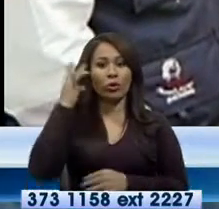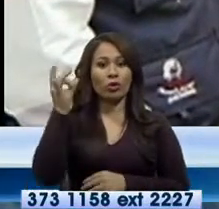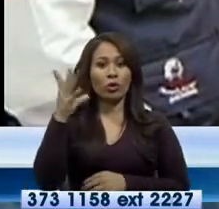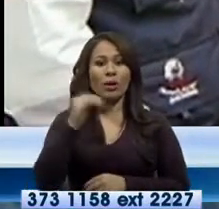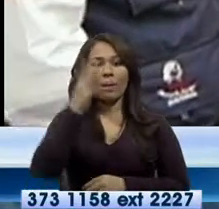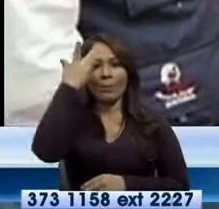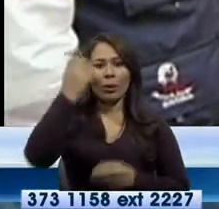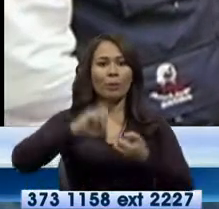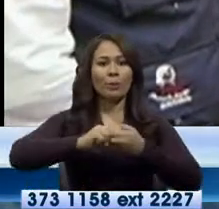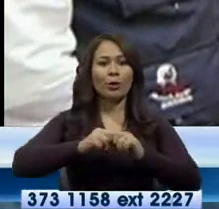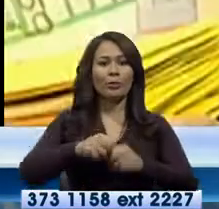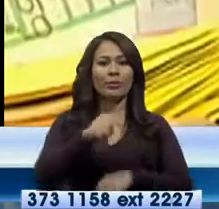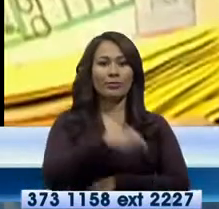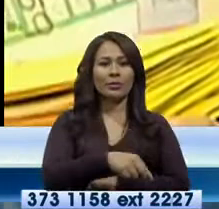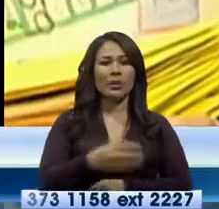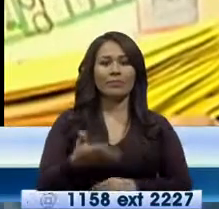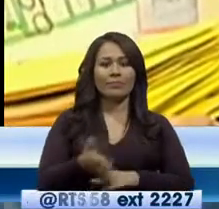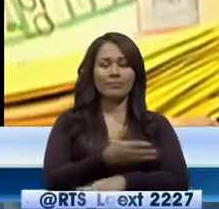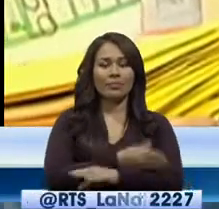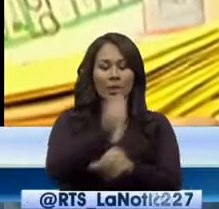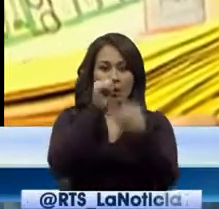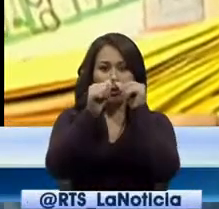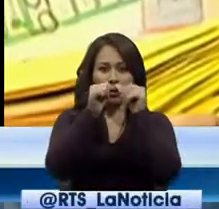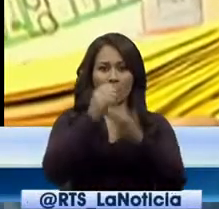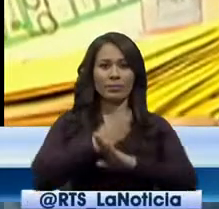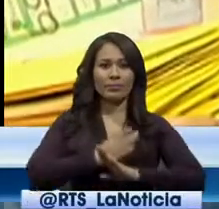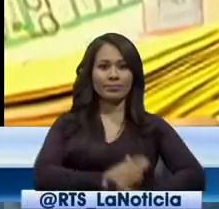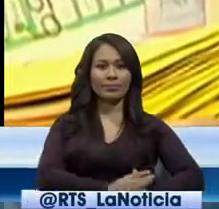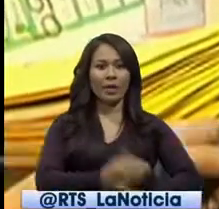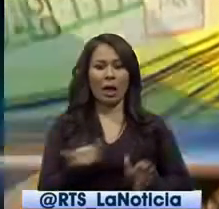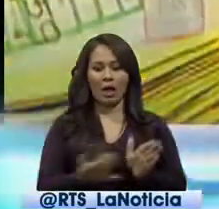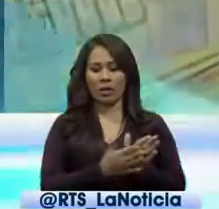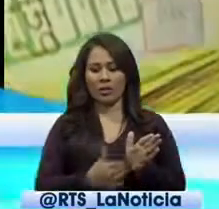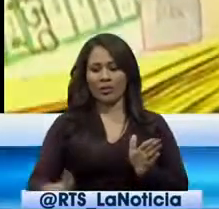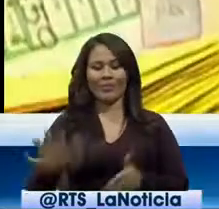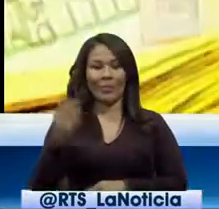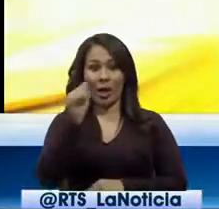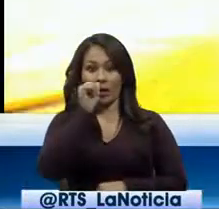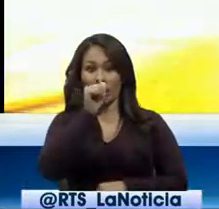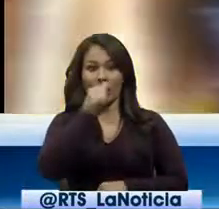ningún profesional y por eso trajimos a estos jóvenes al Ministerio de Salud Pública a brindarles